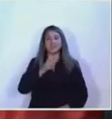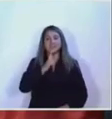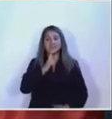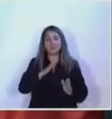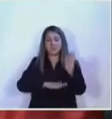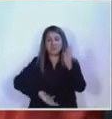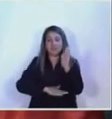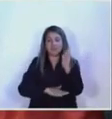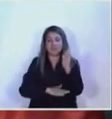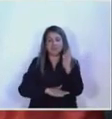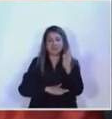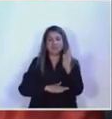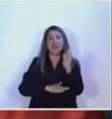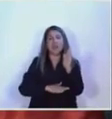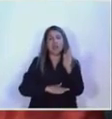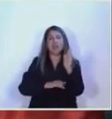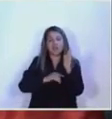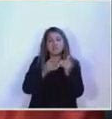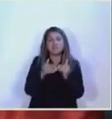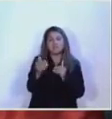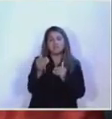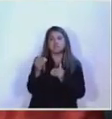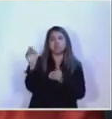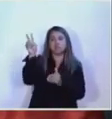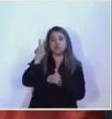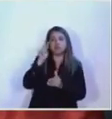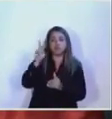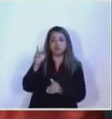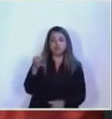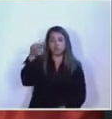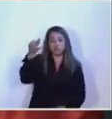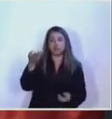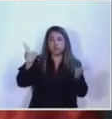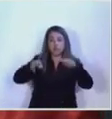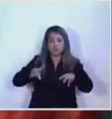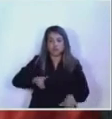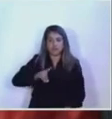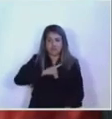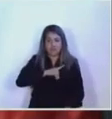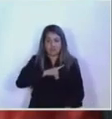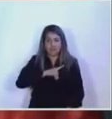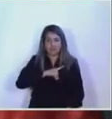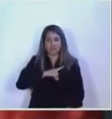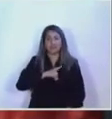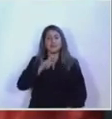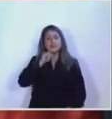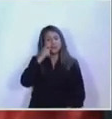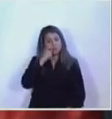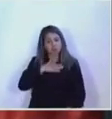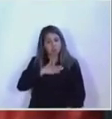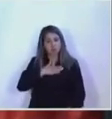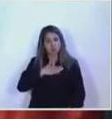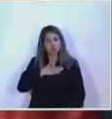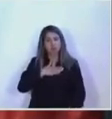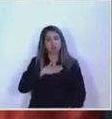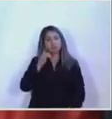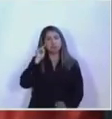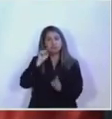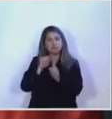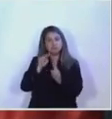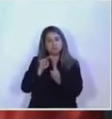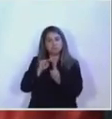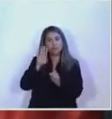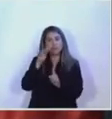con perspectiva de futuro. Una reactivación con dignidad, una reactivación que coloque la dignidad del ser humano por delante, que